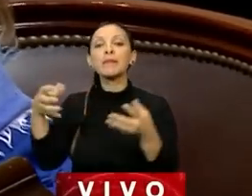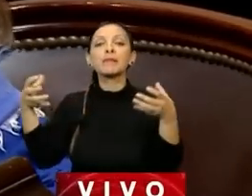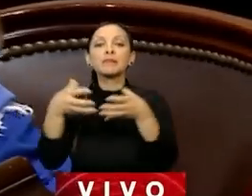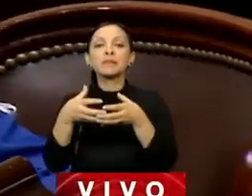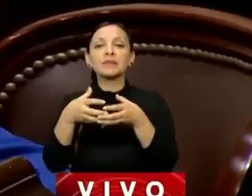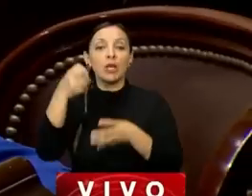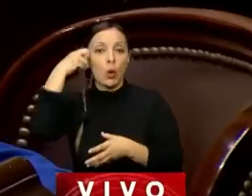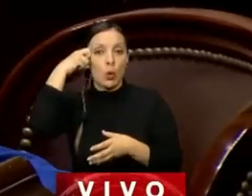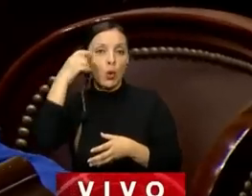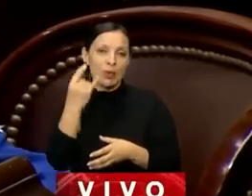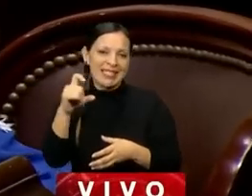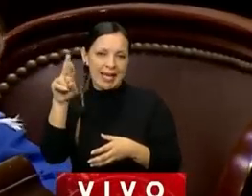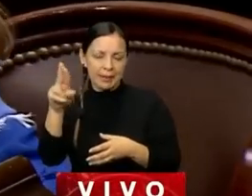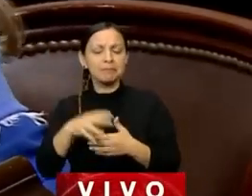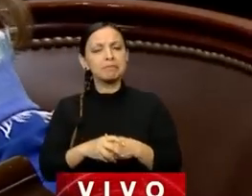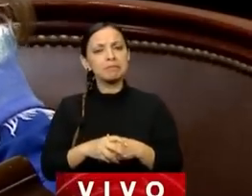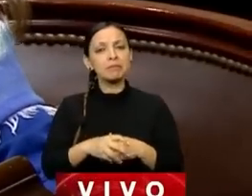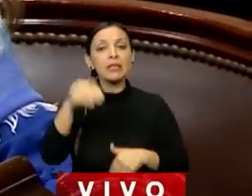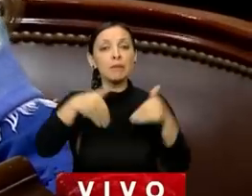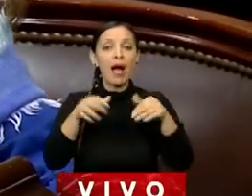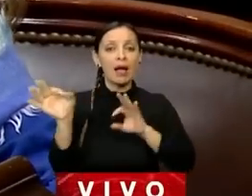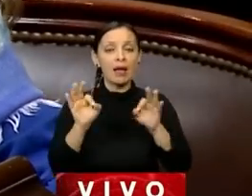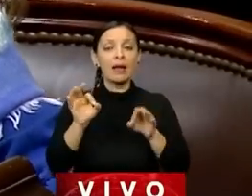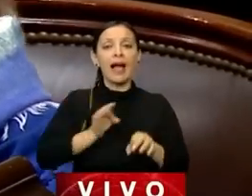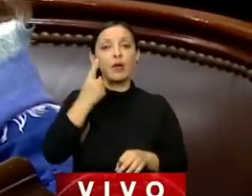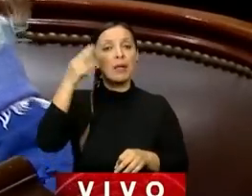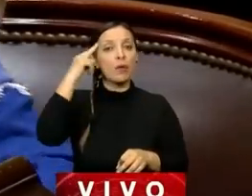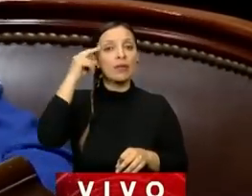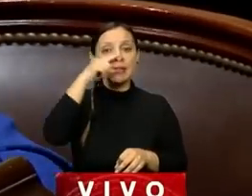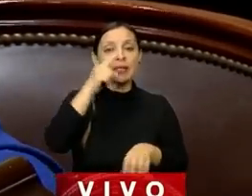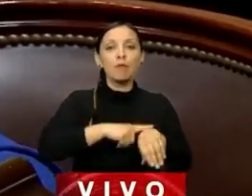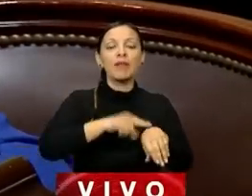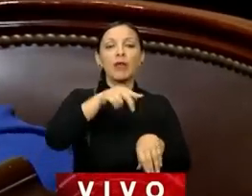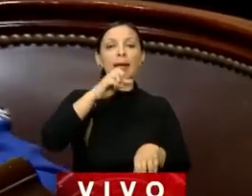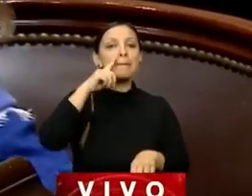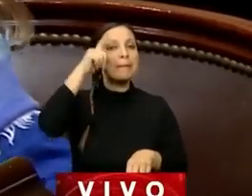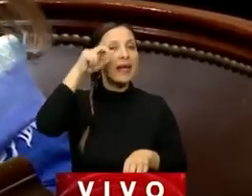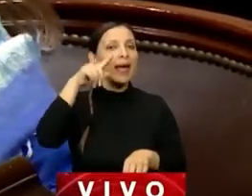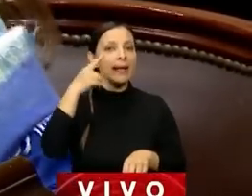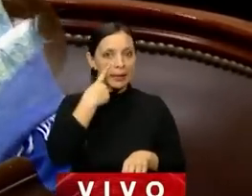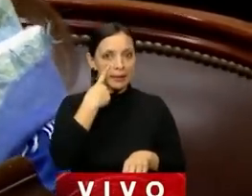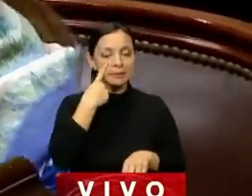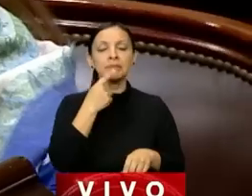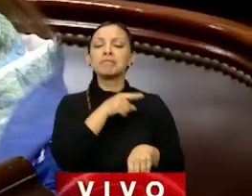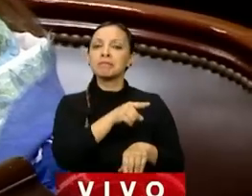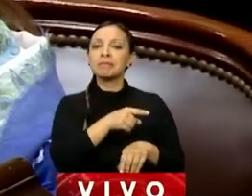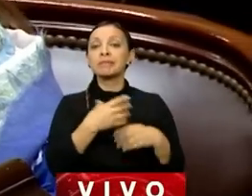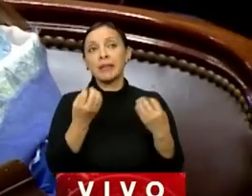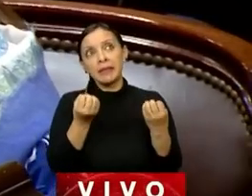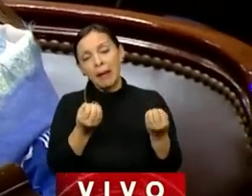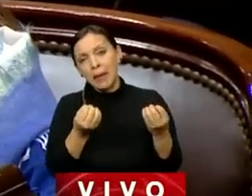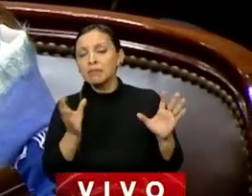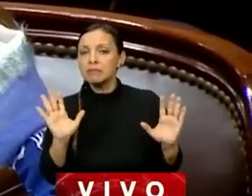de la UCR, absteniéndose en el 97 con Pierri. Después de todas las trapisondas de Pierri, está